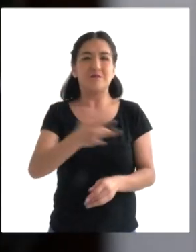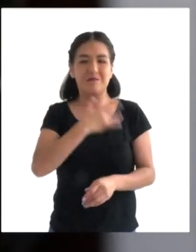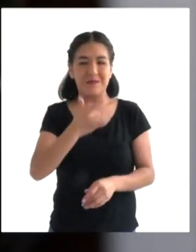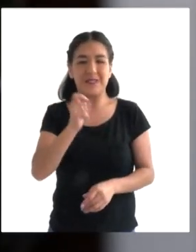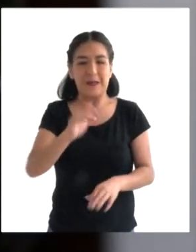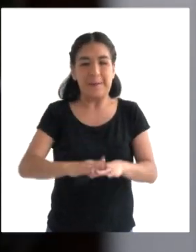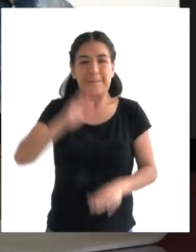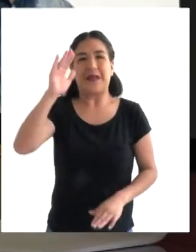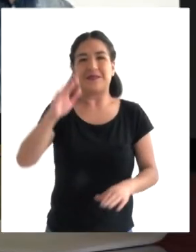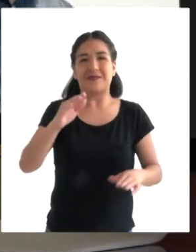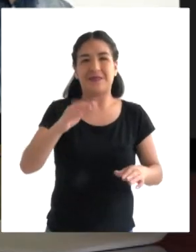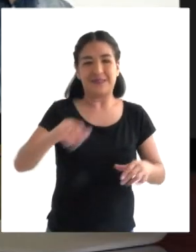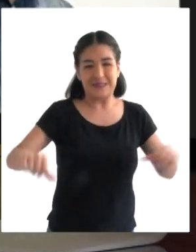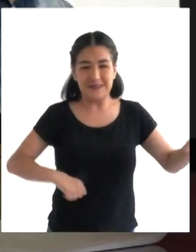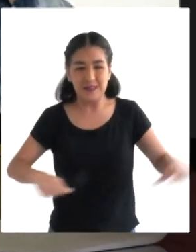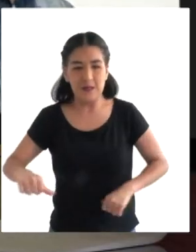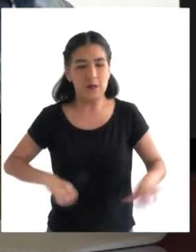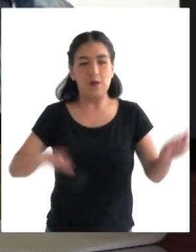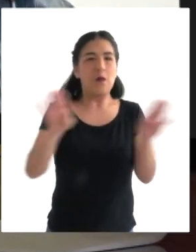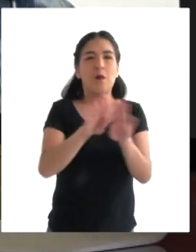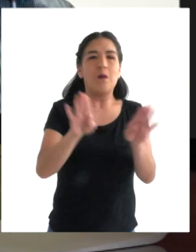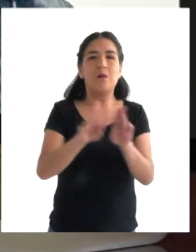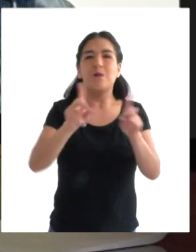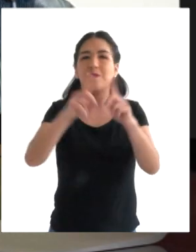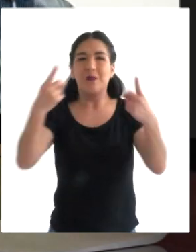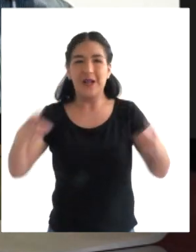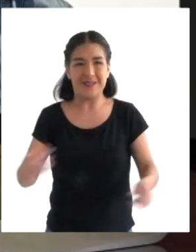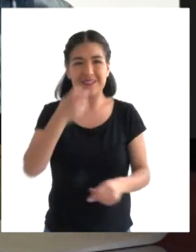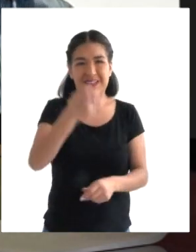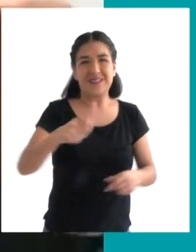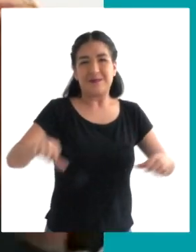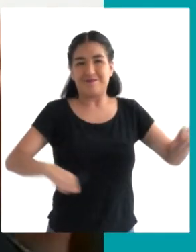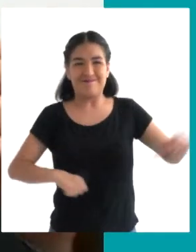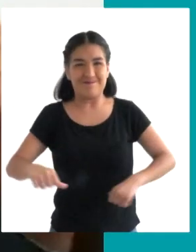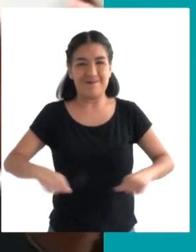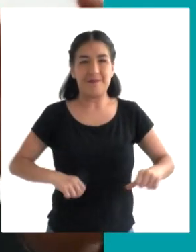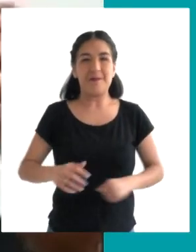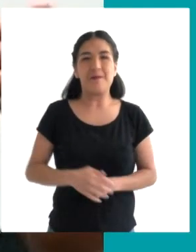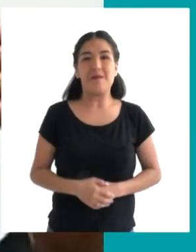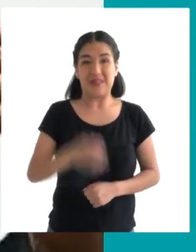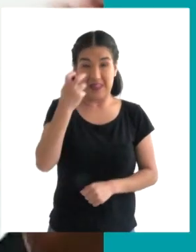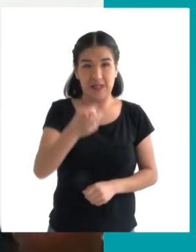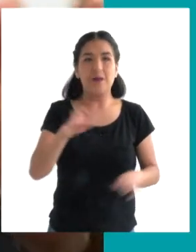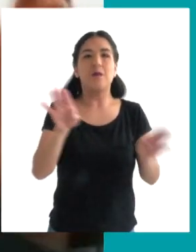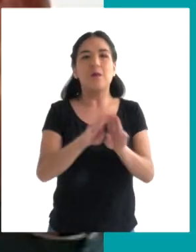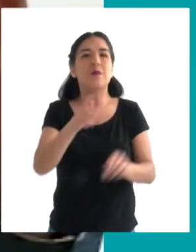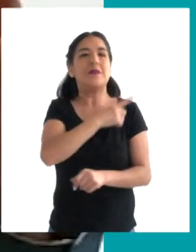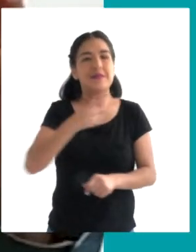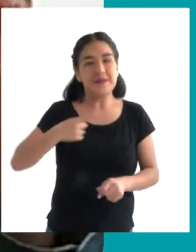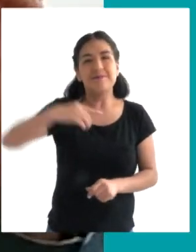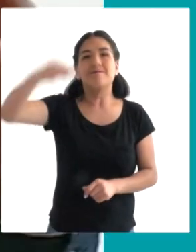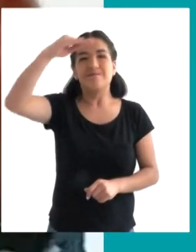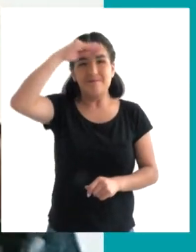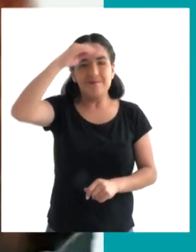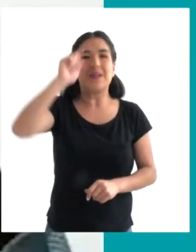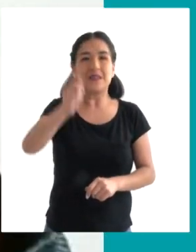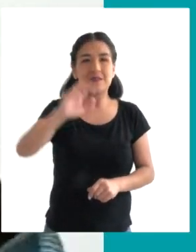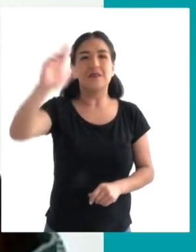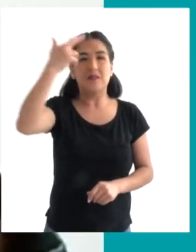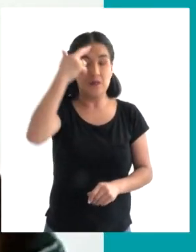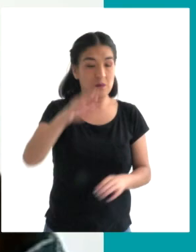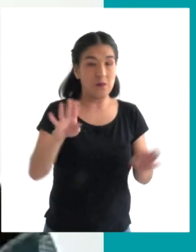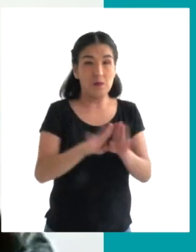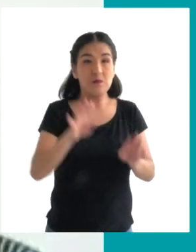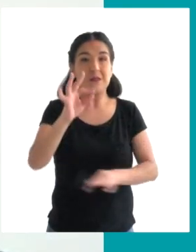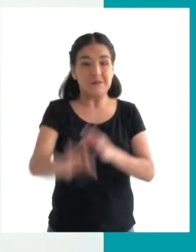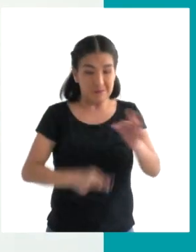más proactivos? ¿Cómo desarrollamos esto de la proactividad? Es conveniente recordar que tú necesitas asumir